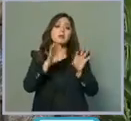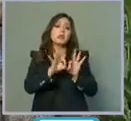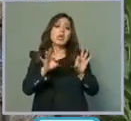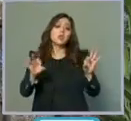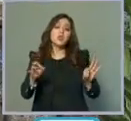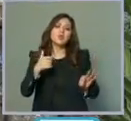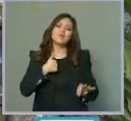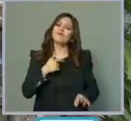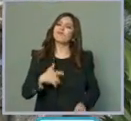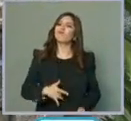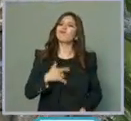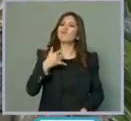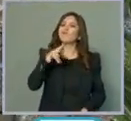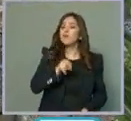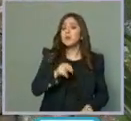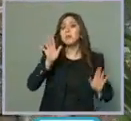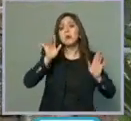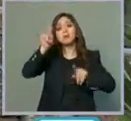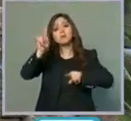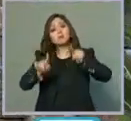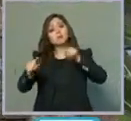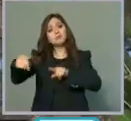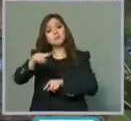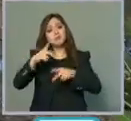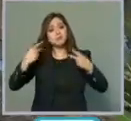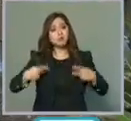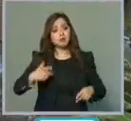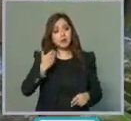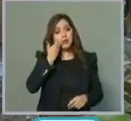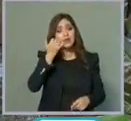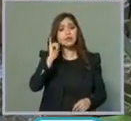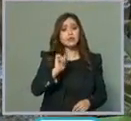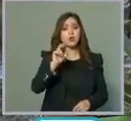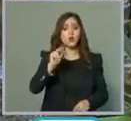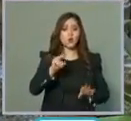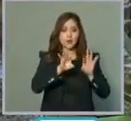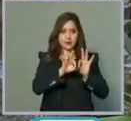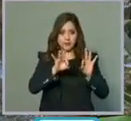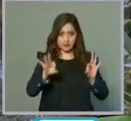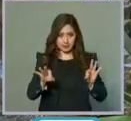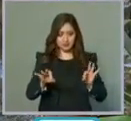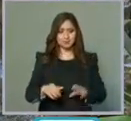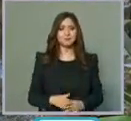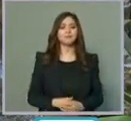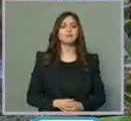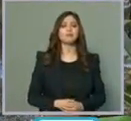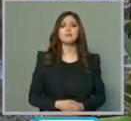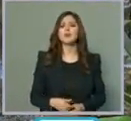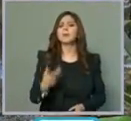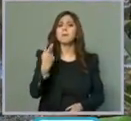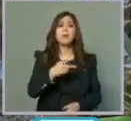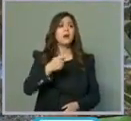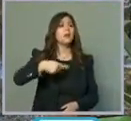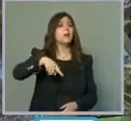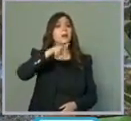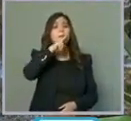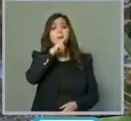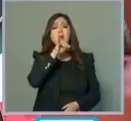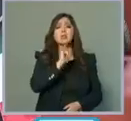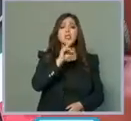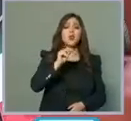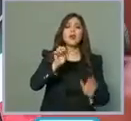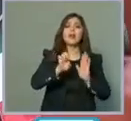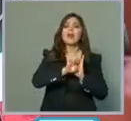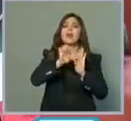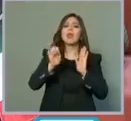justo, y ya si nosotros poniéndote aquí en aprietos, pero bueno, No. si en algún momento al final los niños les gustan las gomitas de